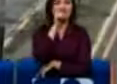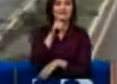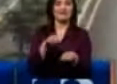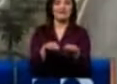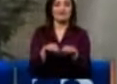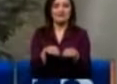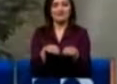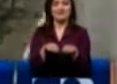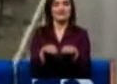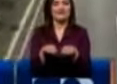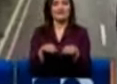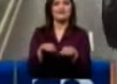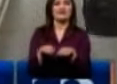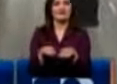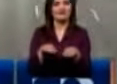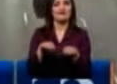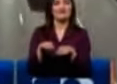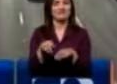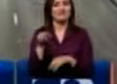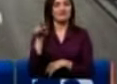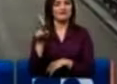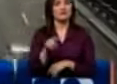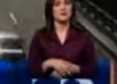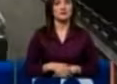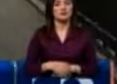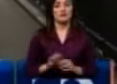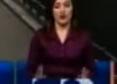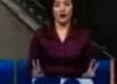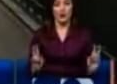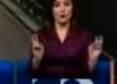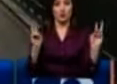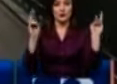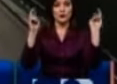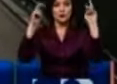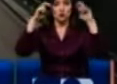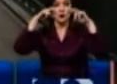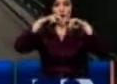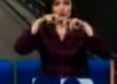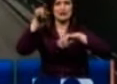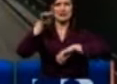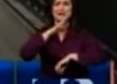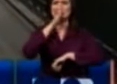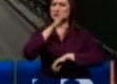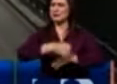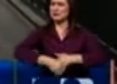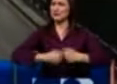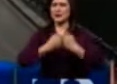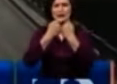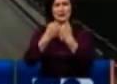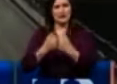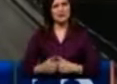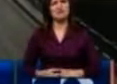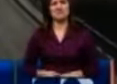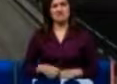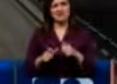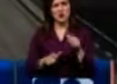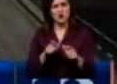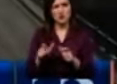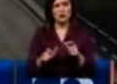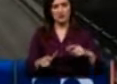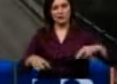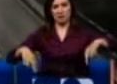tránsito vehicular. Aquí precaución. Justo donde usted, que hay un puente peatonal. Exactamente. Aquí hay una serie de accidentes por la gente que se